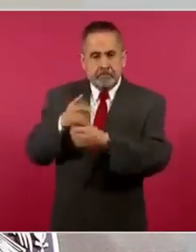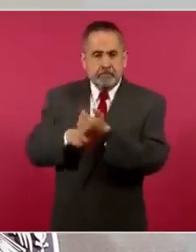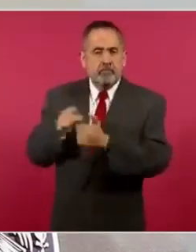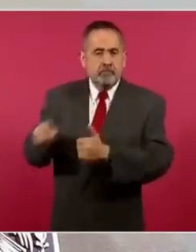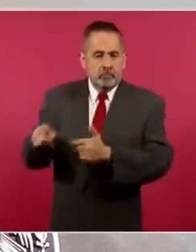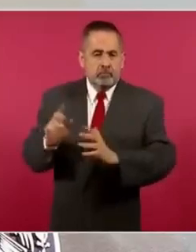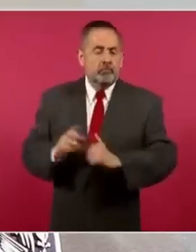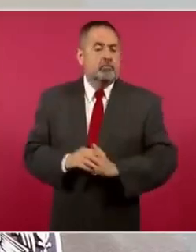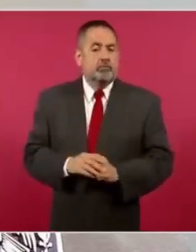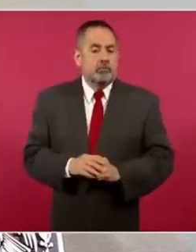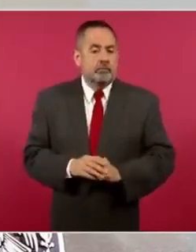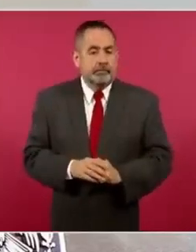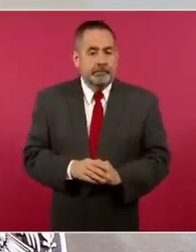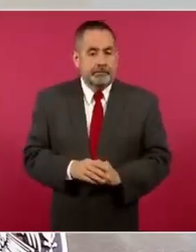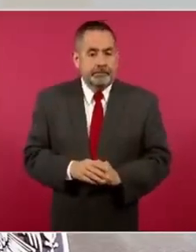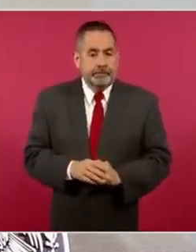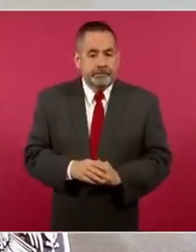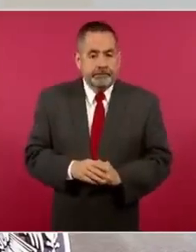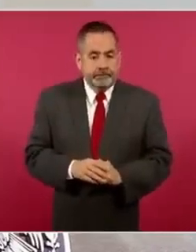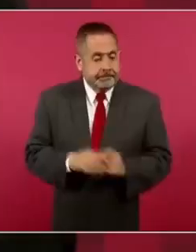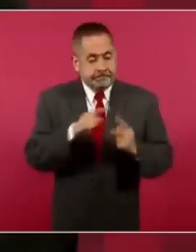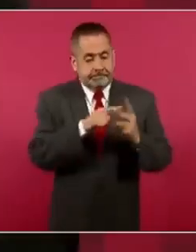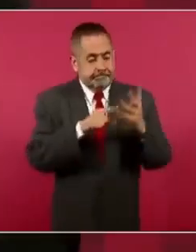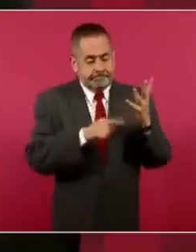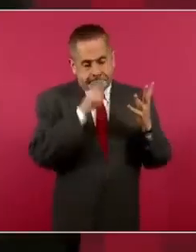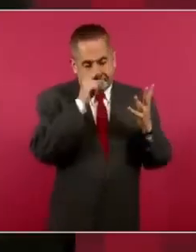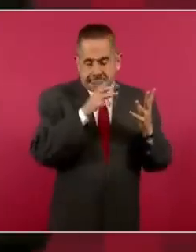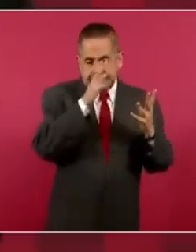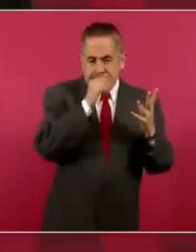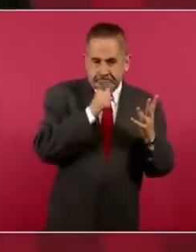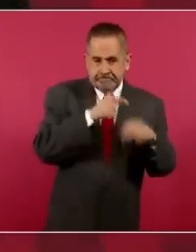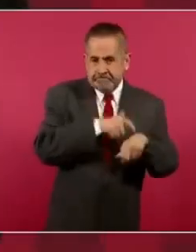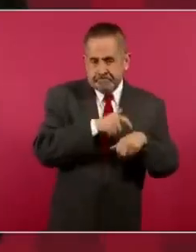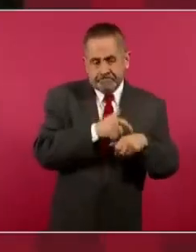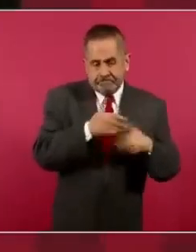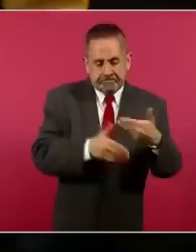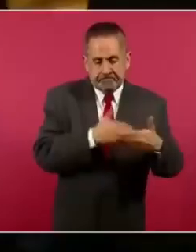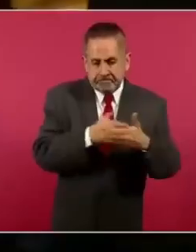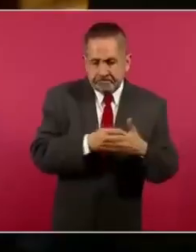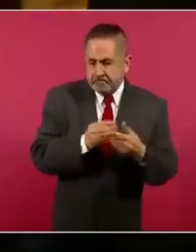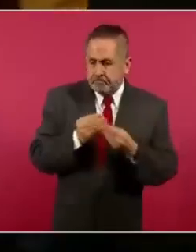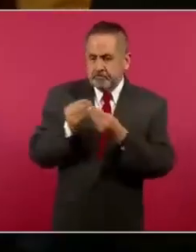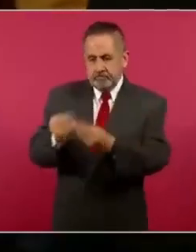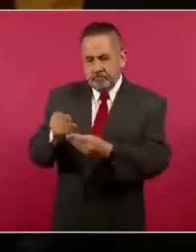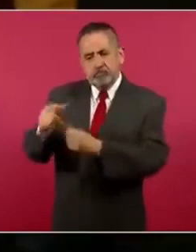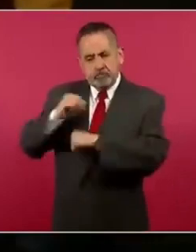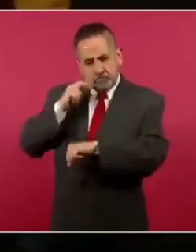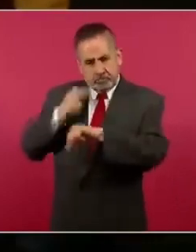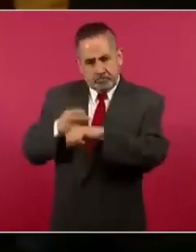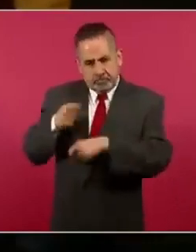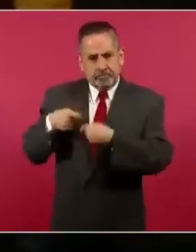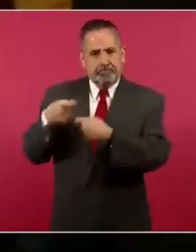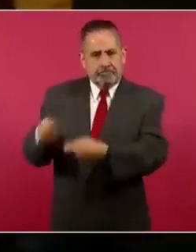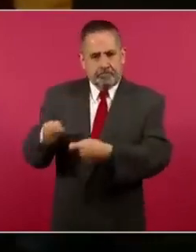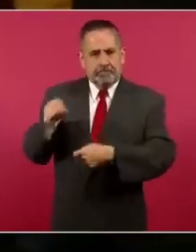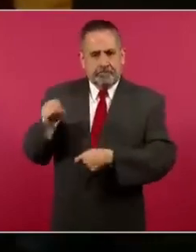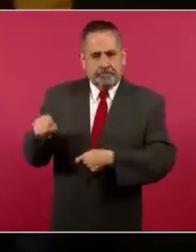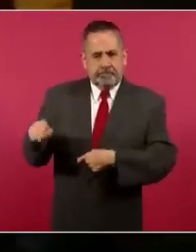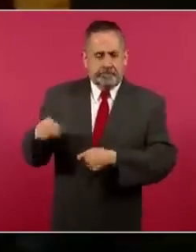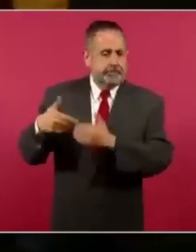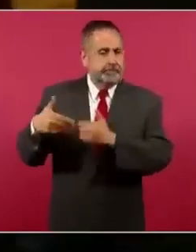esto es lo que no pude avanzar y hace falta.